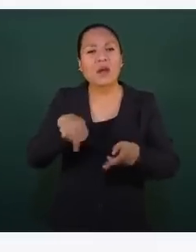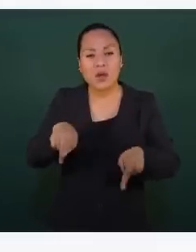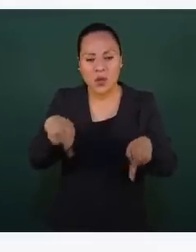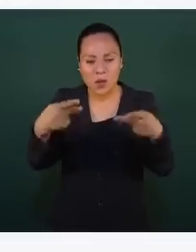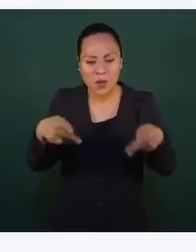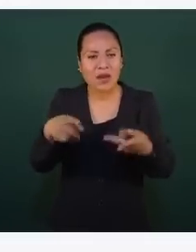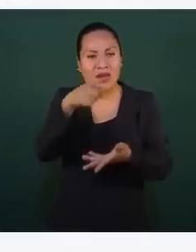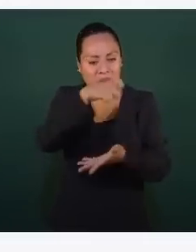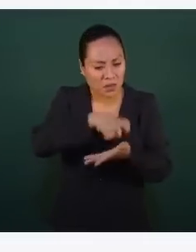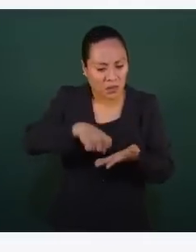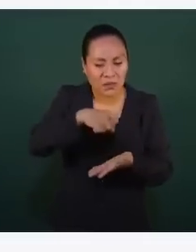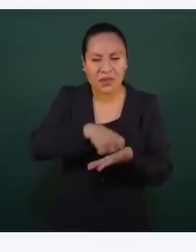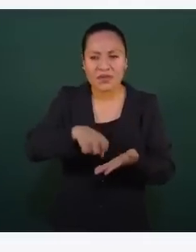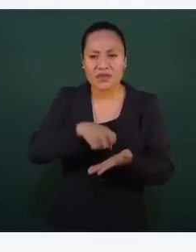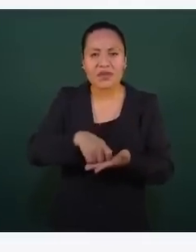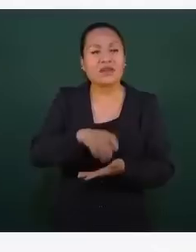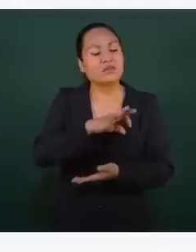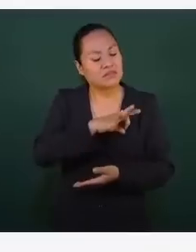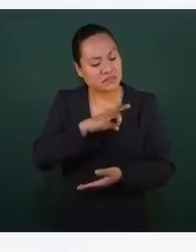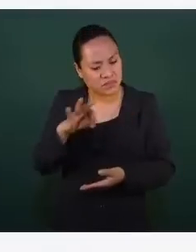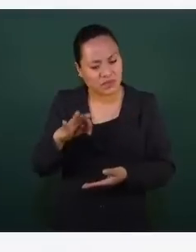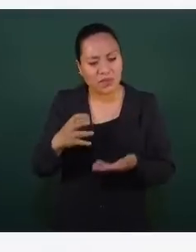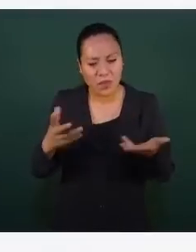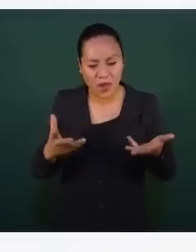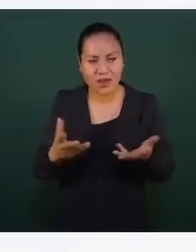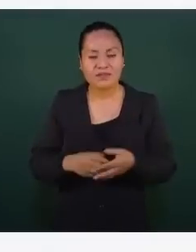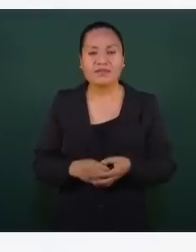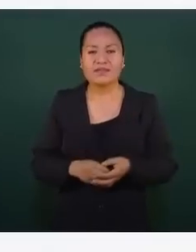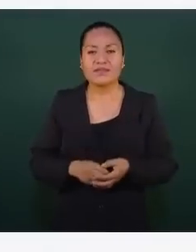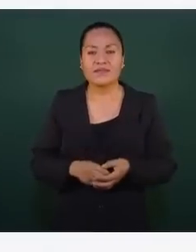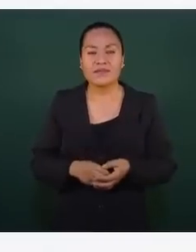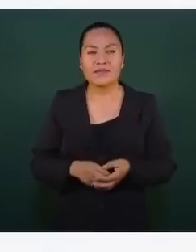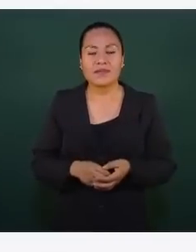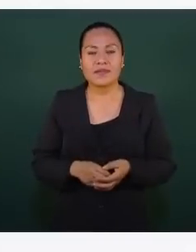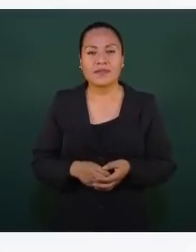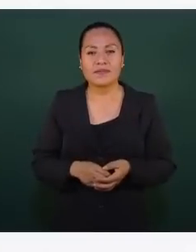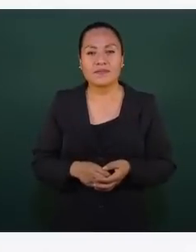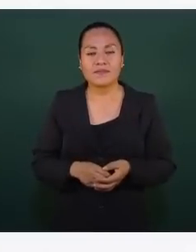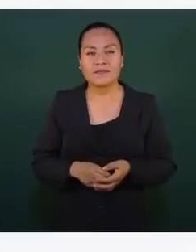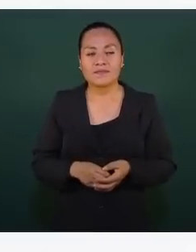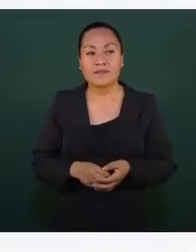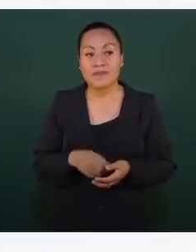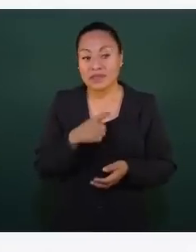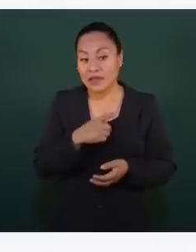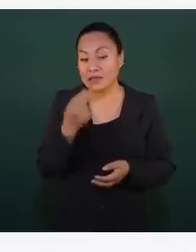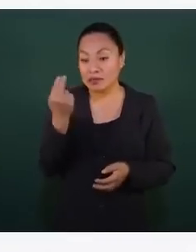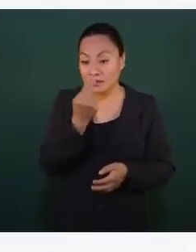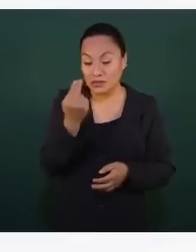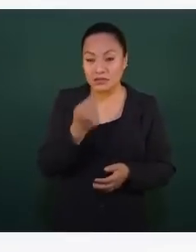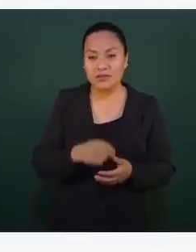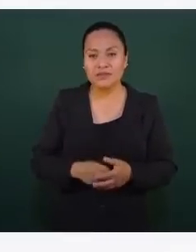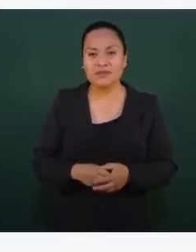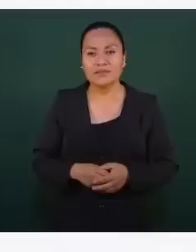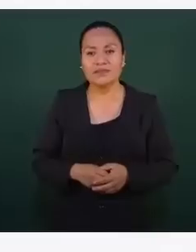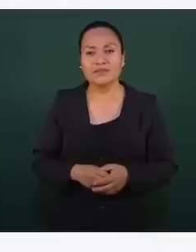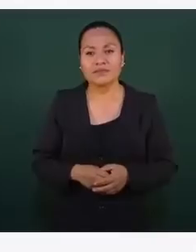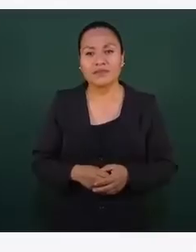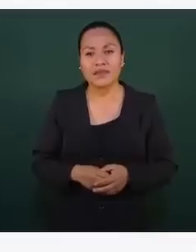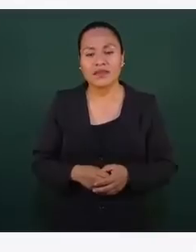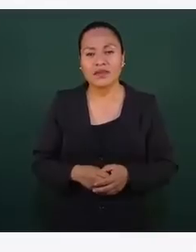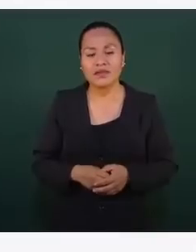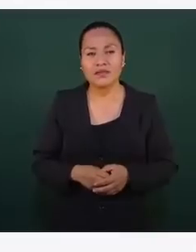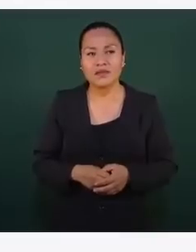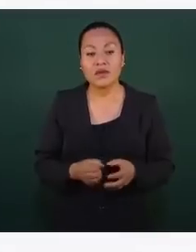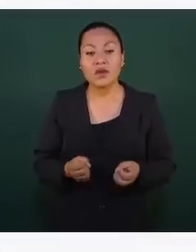Conocemos la urgencia de reactivar la producción y me parece que para ello es necesario